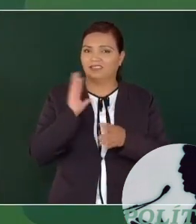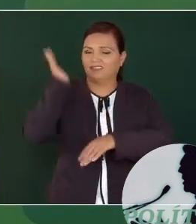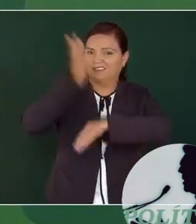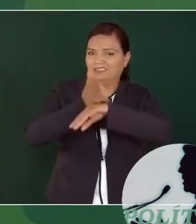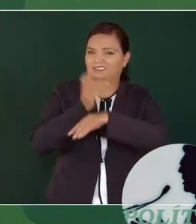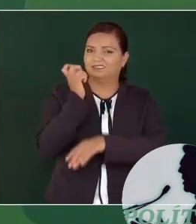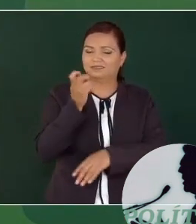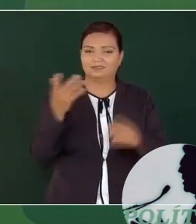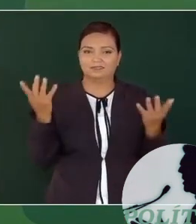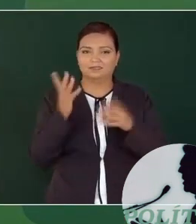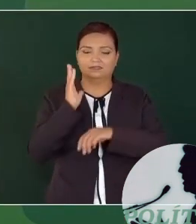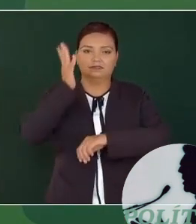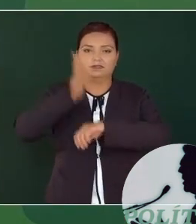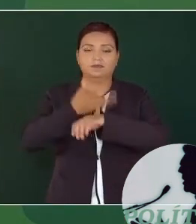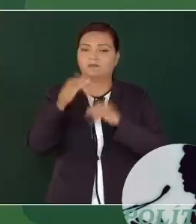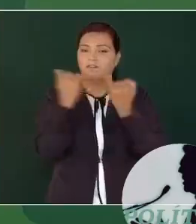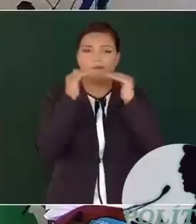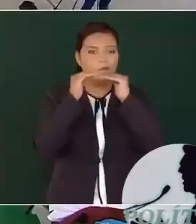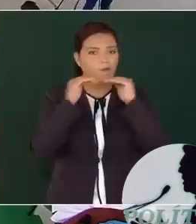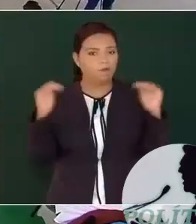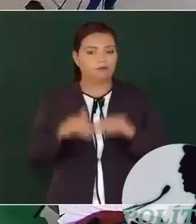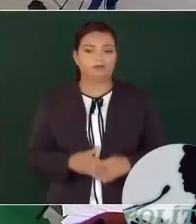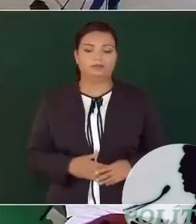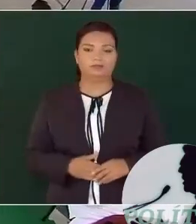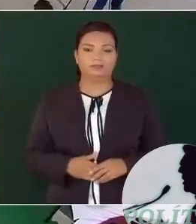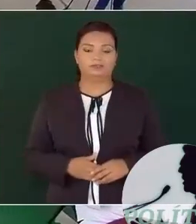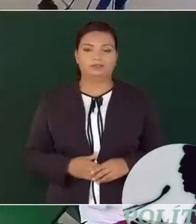castigar por parejo